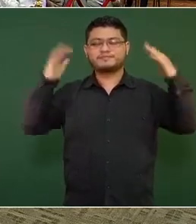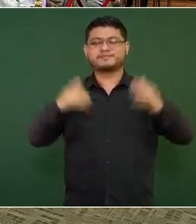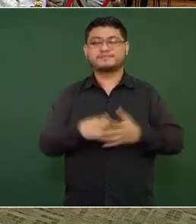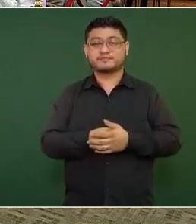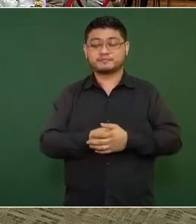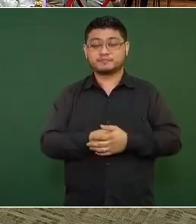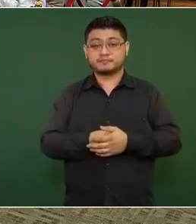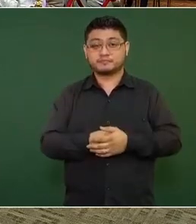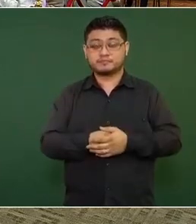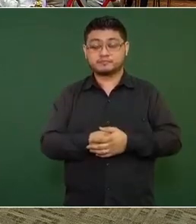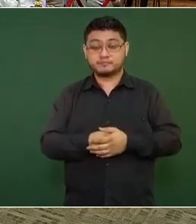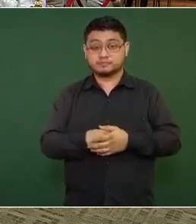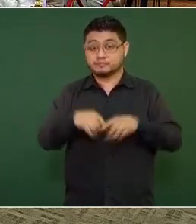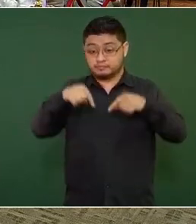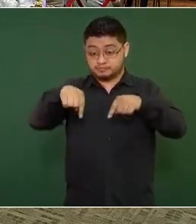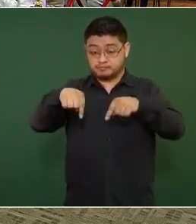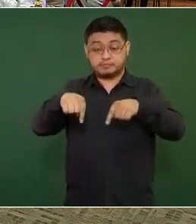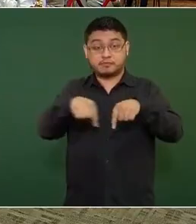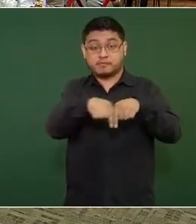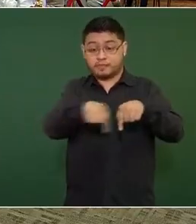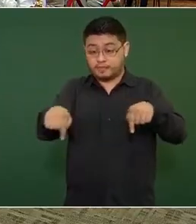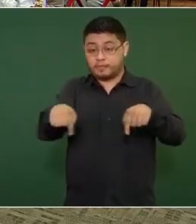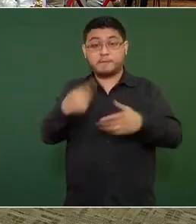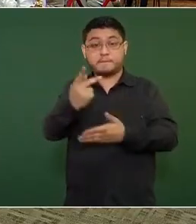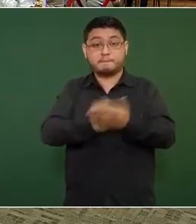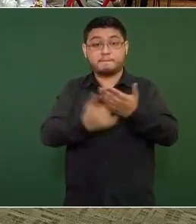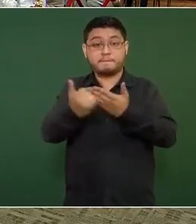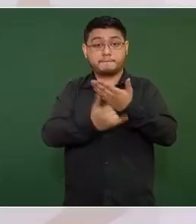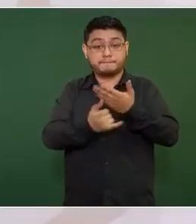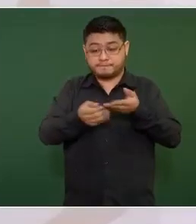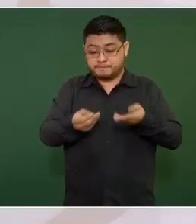Hoy por hoy, esta obra